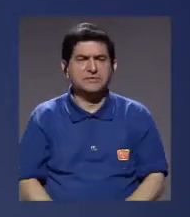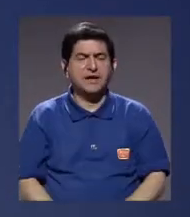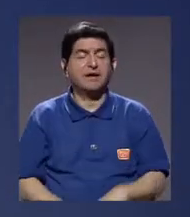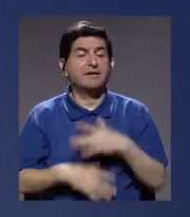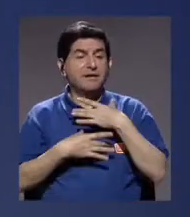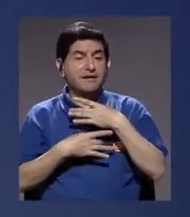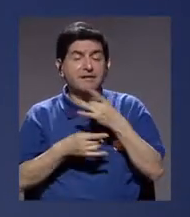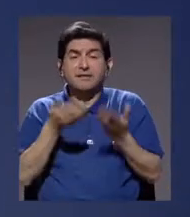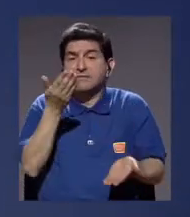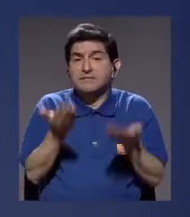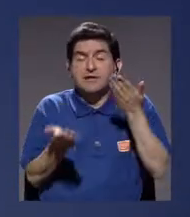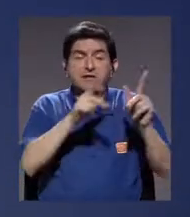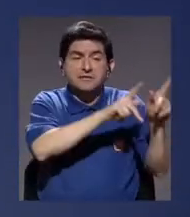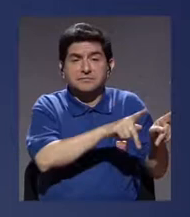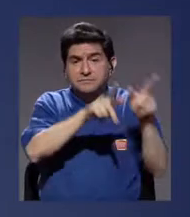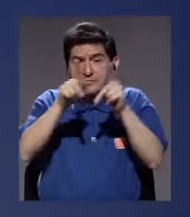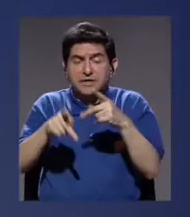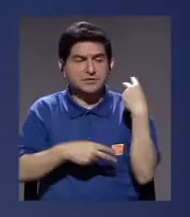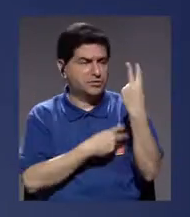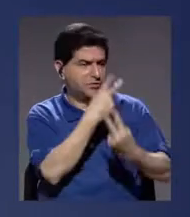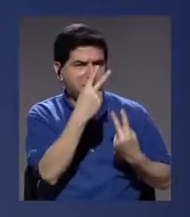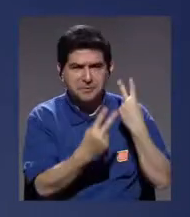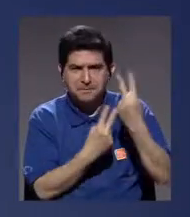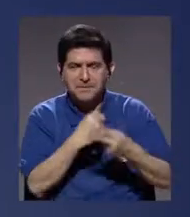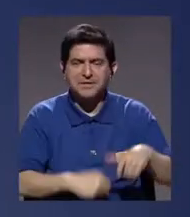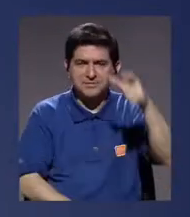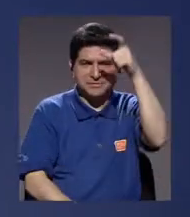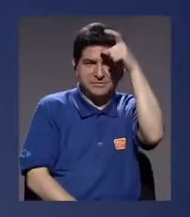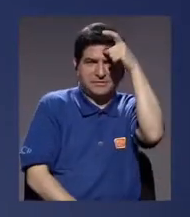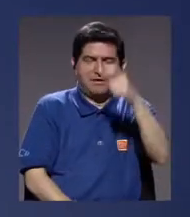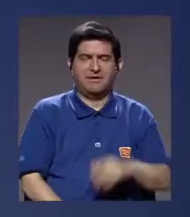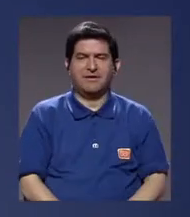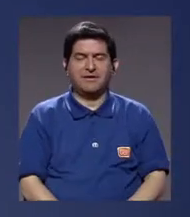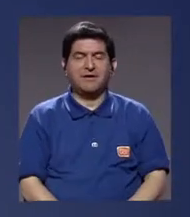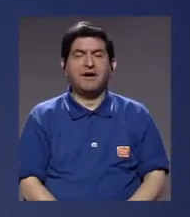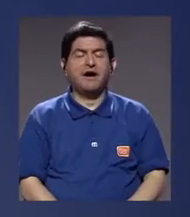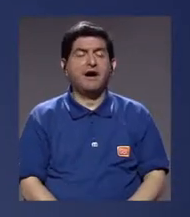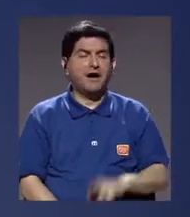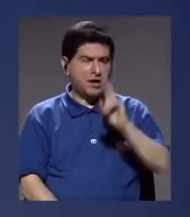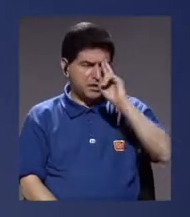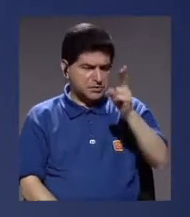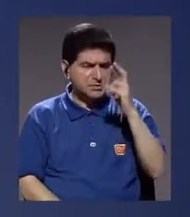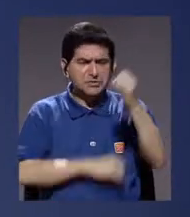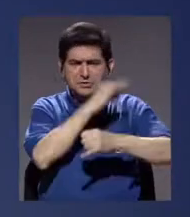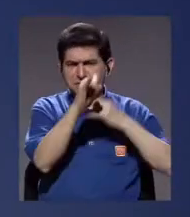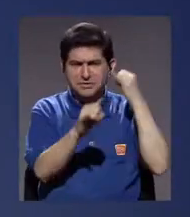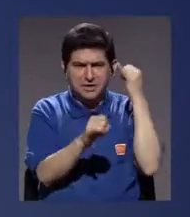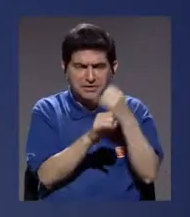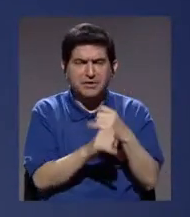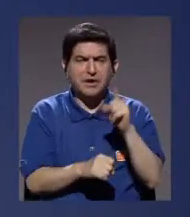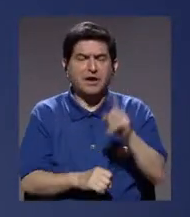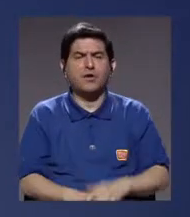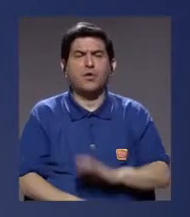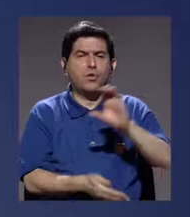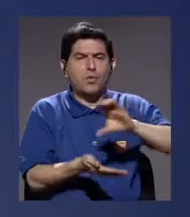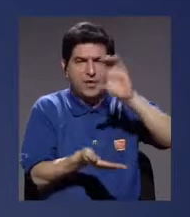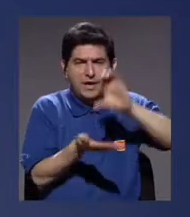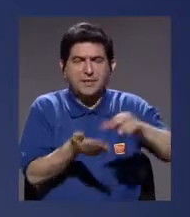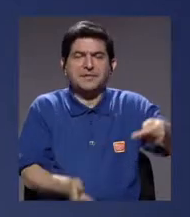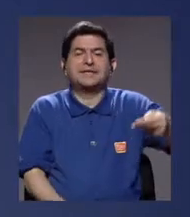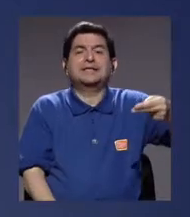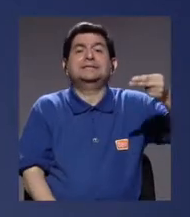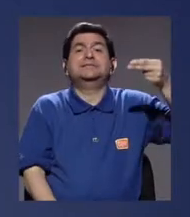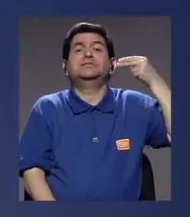muy atractivo sobre todo para las personas que visitan Turquía es que se les reconoce casi internacionalmente como una capital